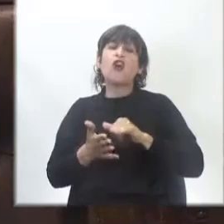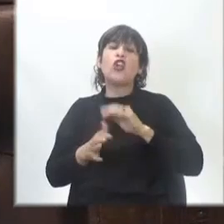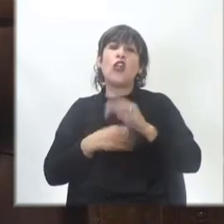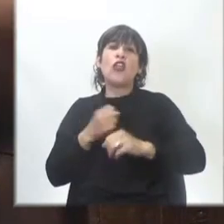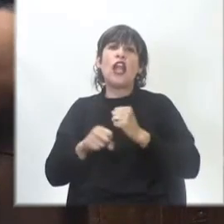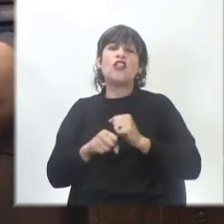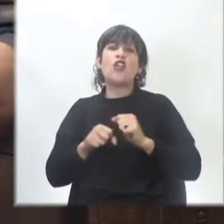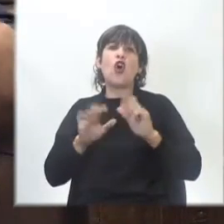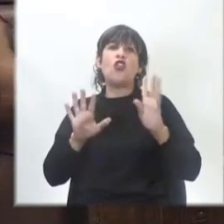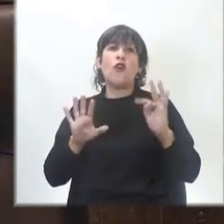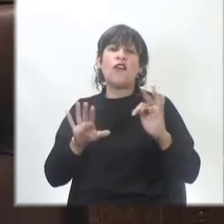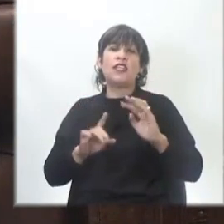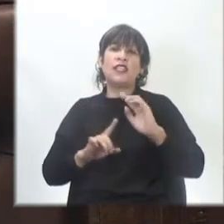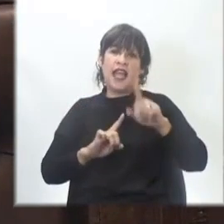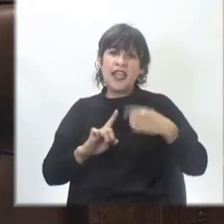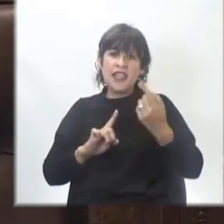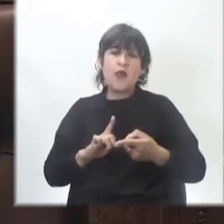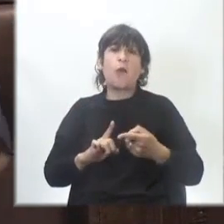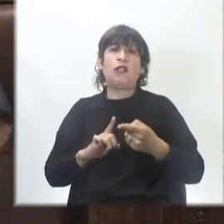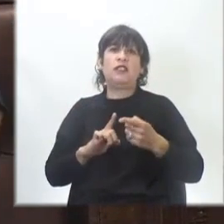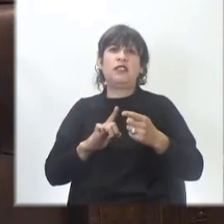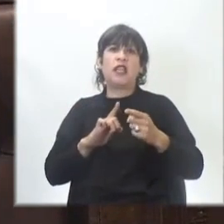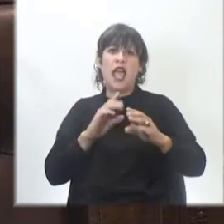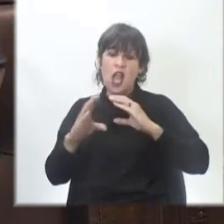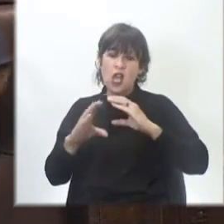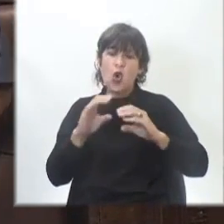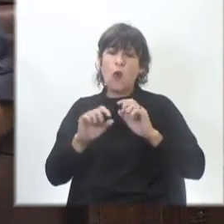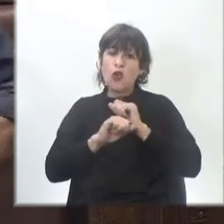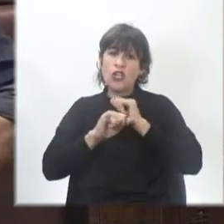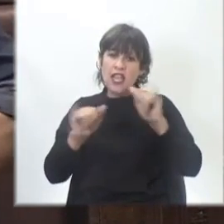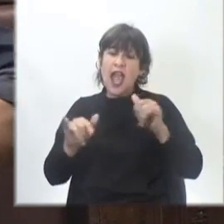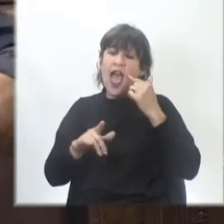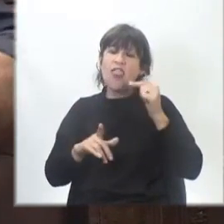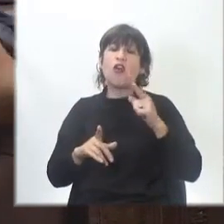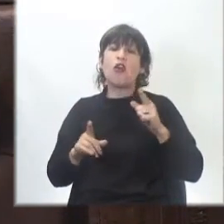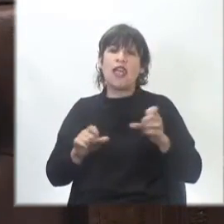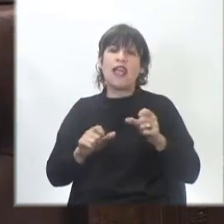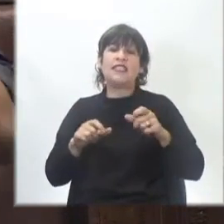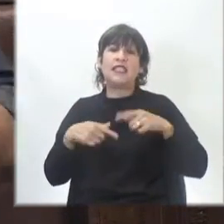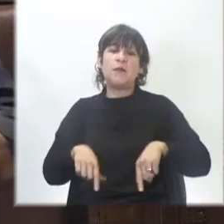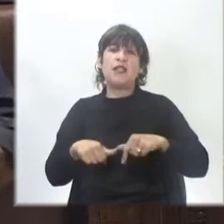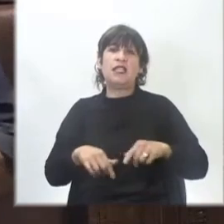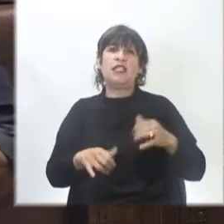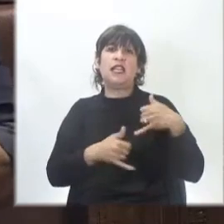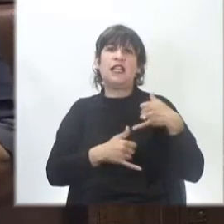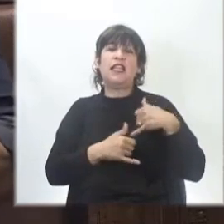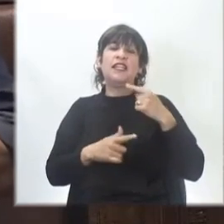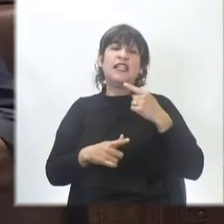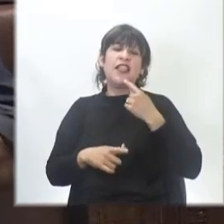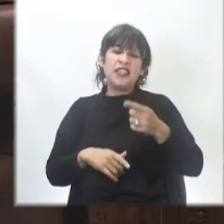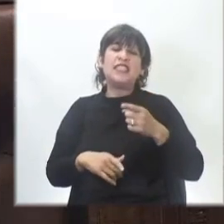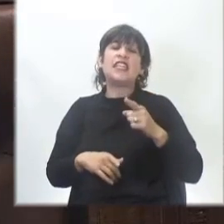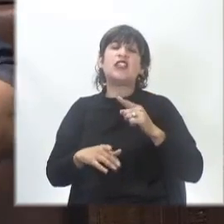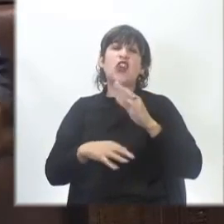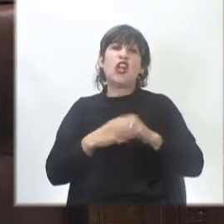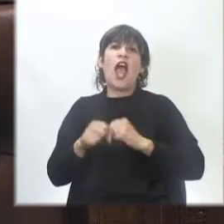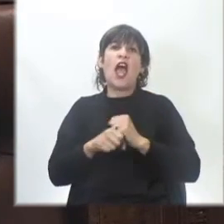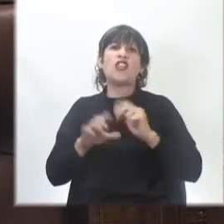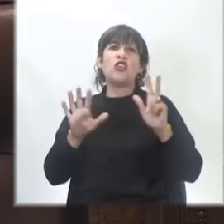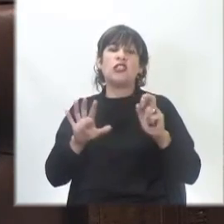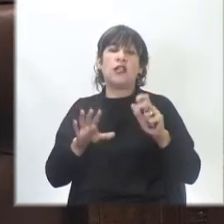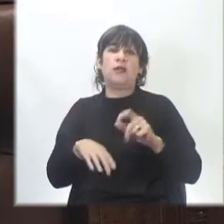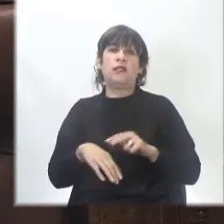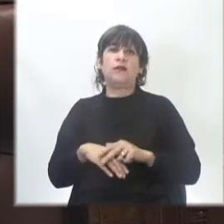después, el comunicado que hace el Ministerio de Defensa Nacional habla que son del año del 80. Por eso es